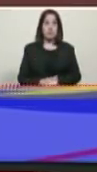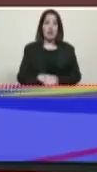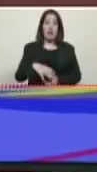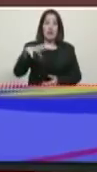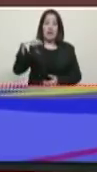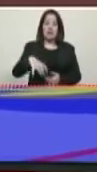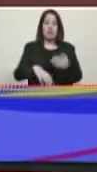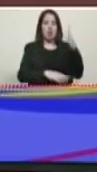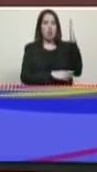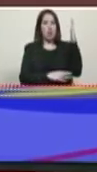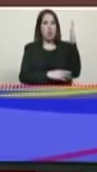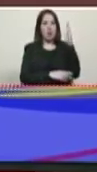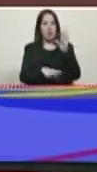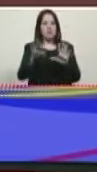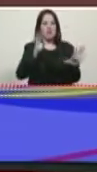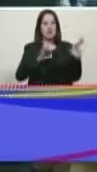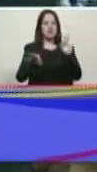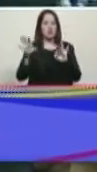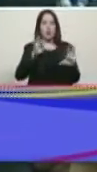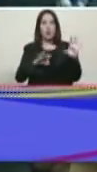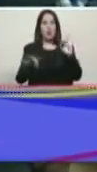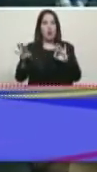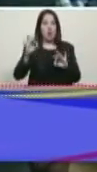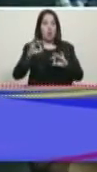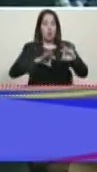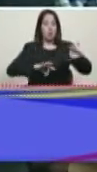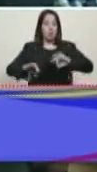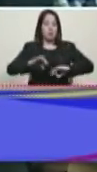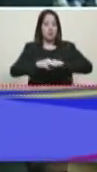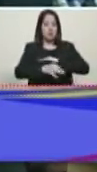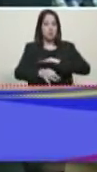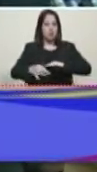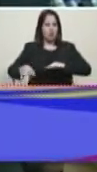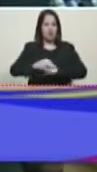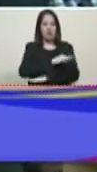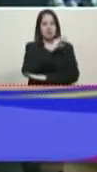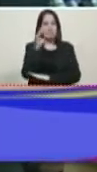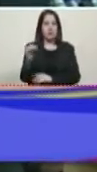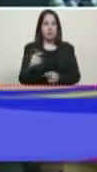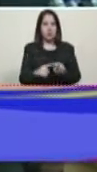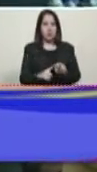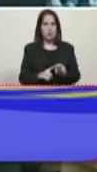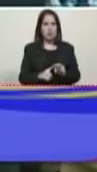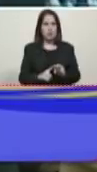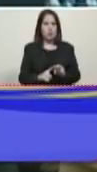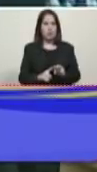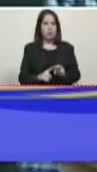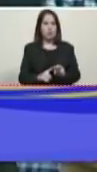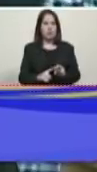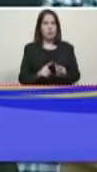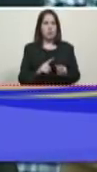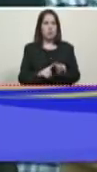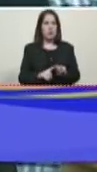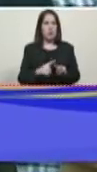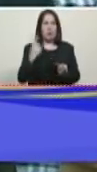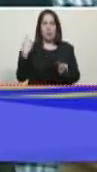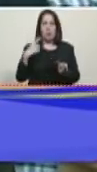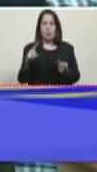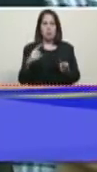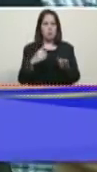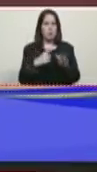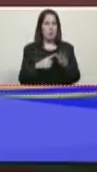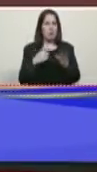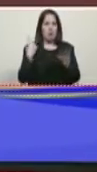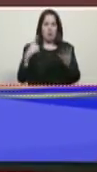se ha seleccionado municipio iribarren barquisimeto cabudare carora